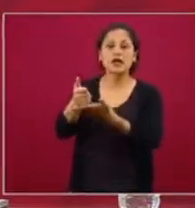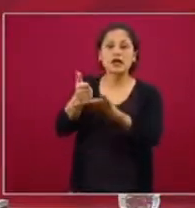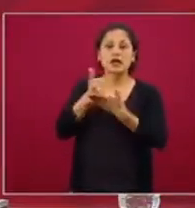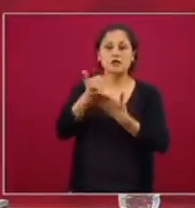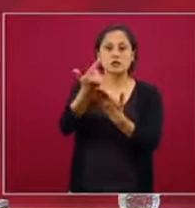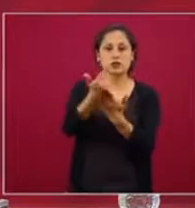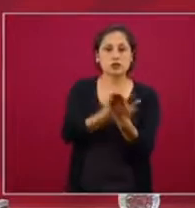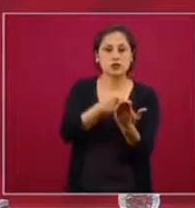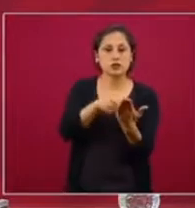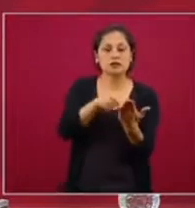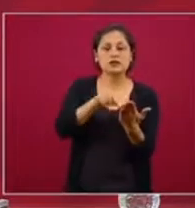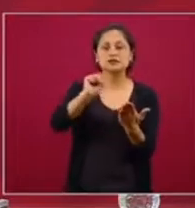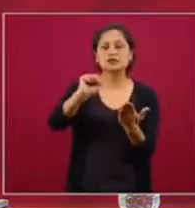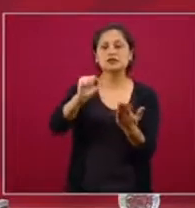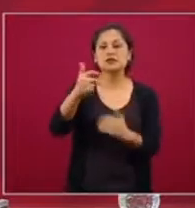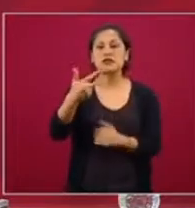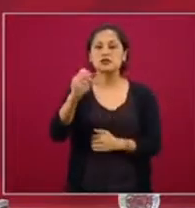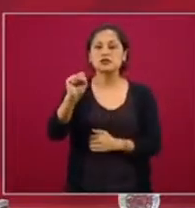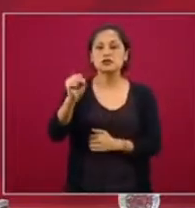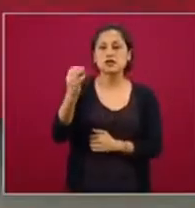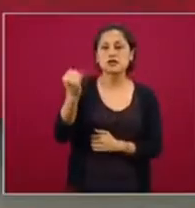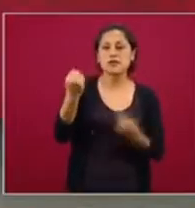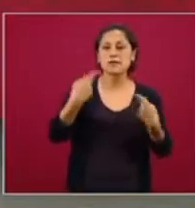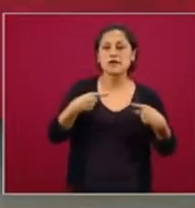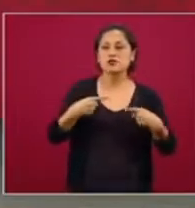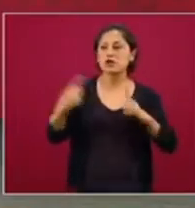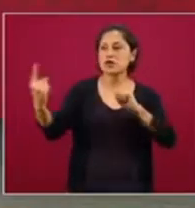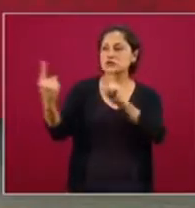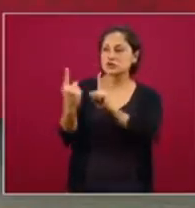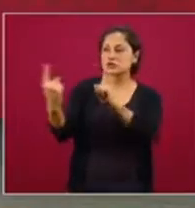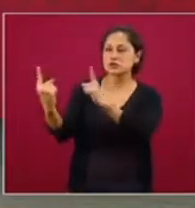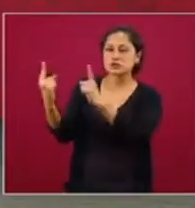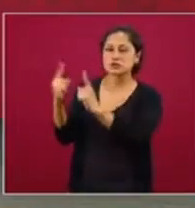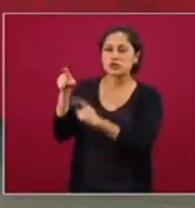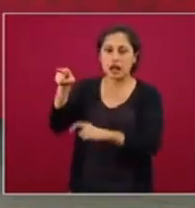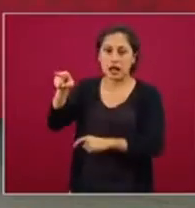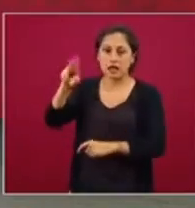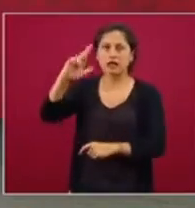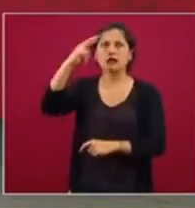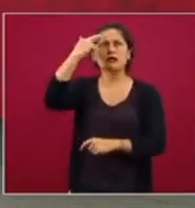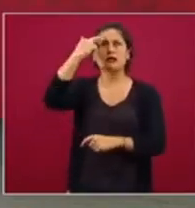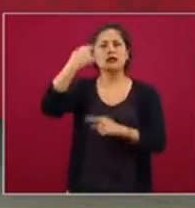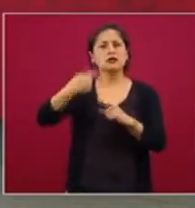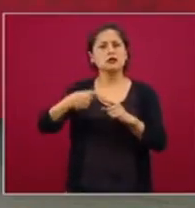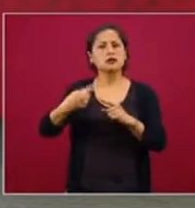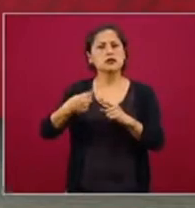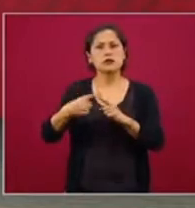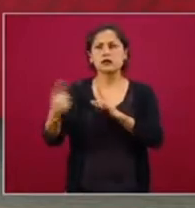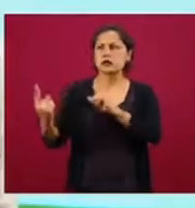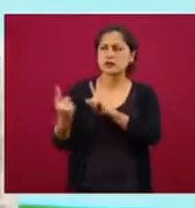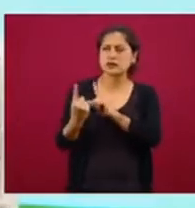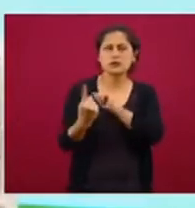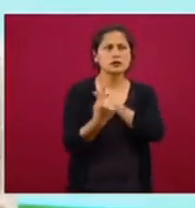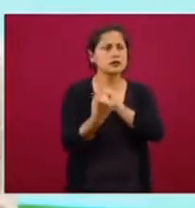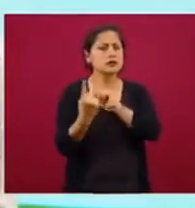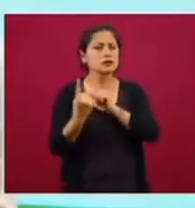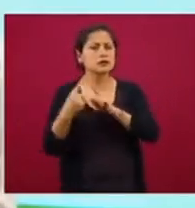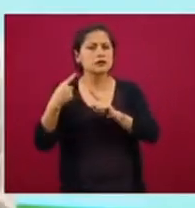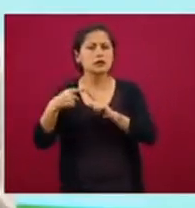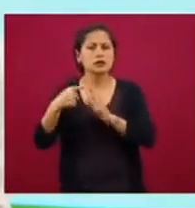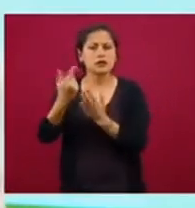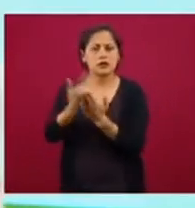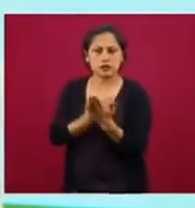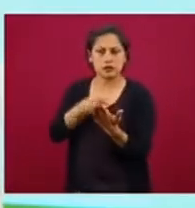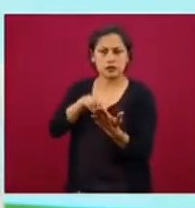de 68 o 69 personas, de lo que él se acuerda de quienes estuvieron en contacto con él, y hemos